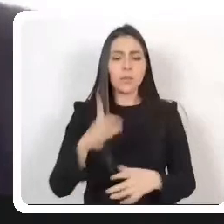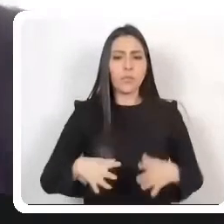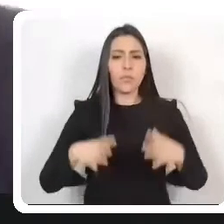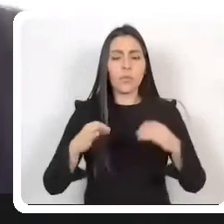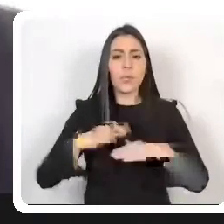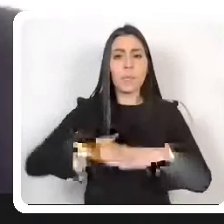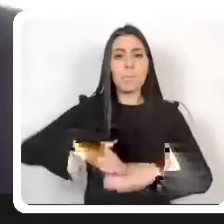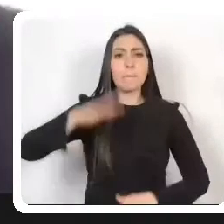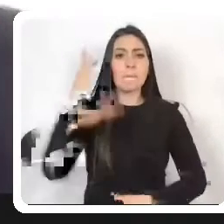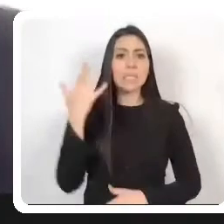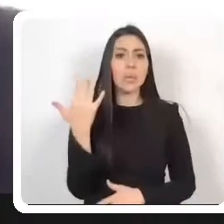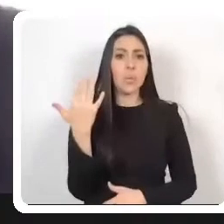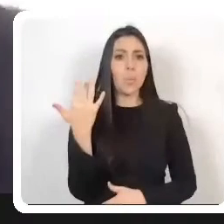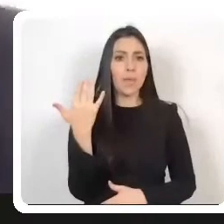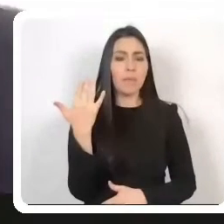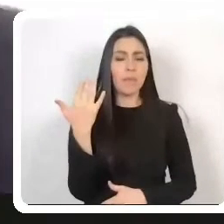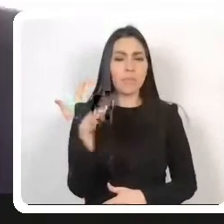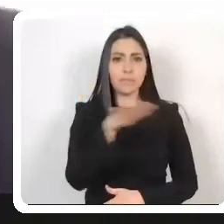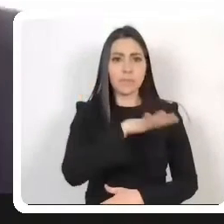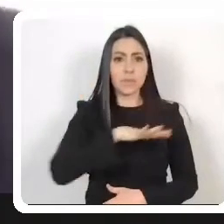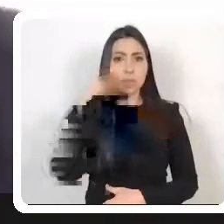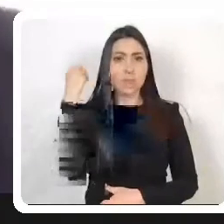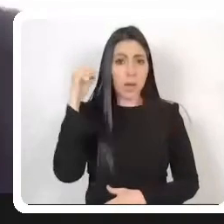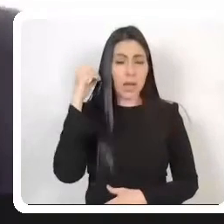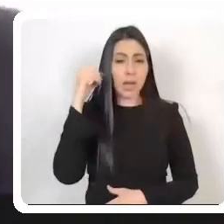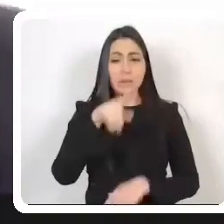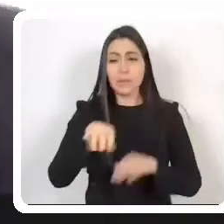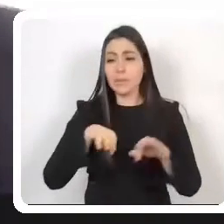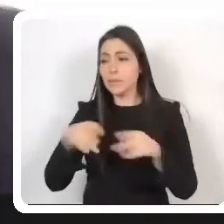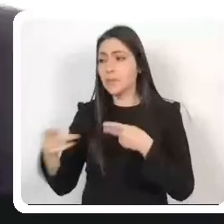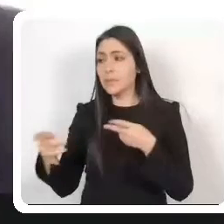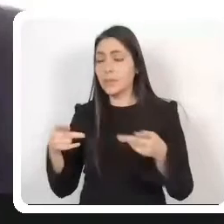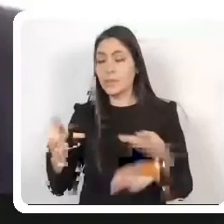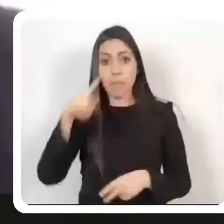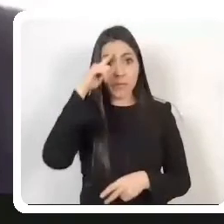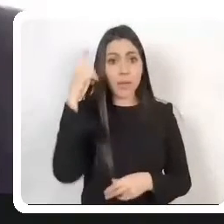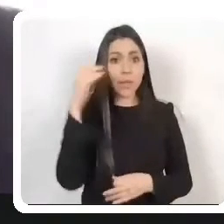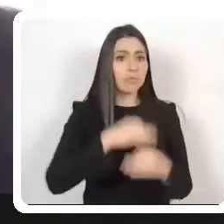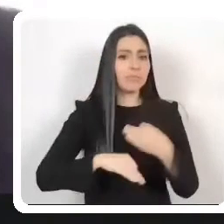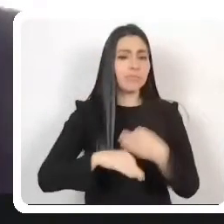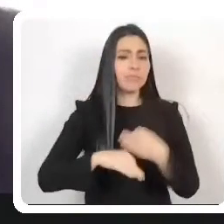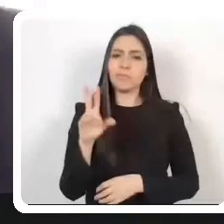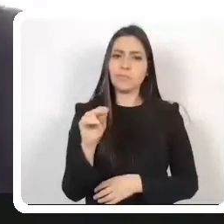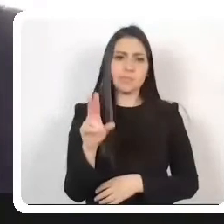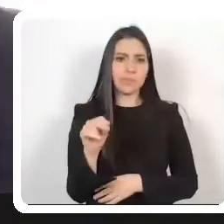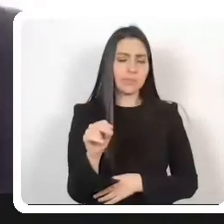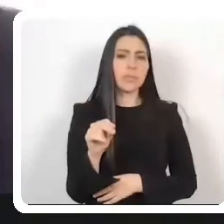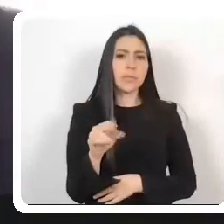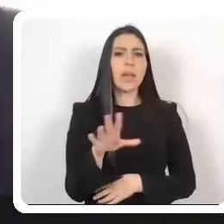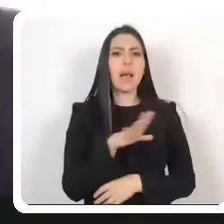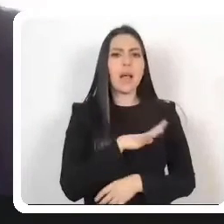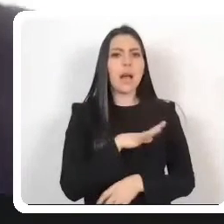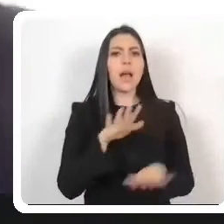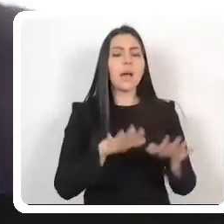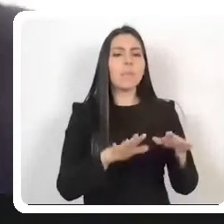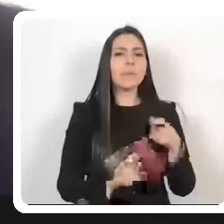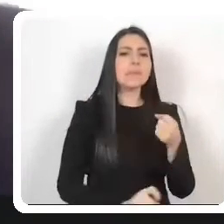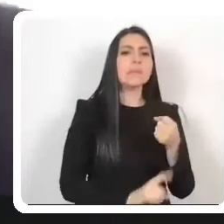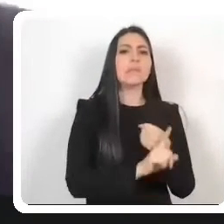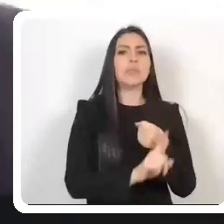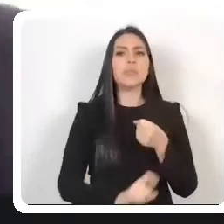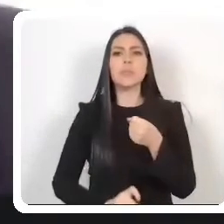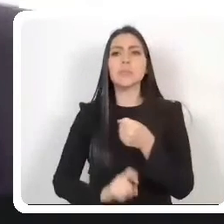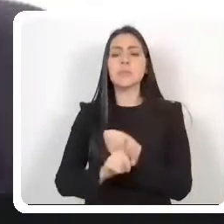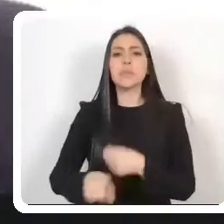Sin embargo, no todo fue sencillo, ya que también atravesó por diversas problemáticas, las cuales